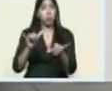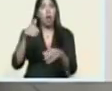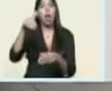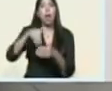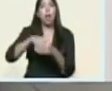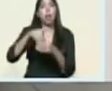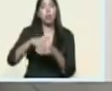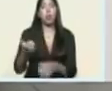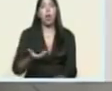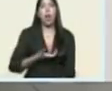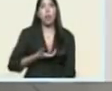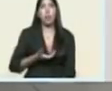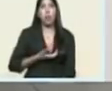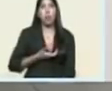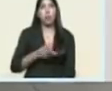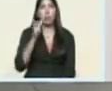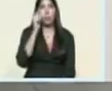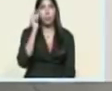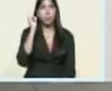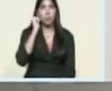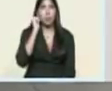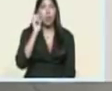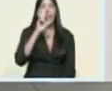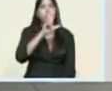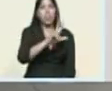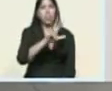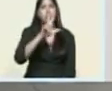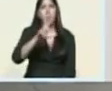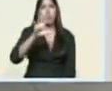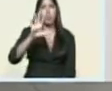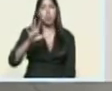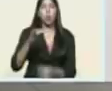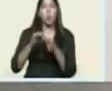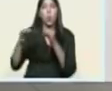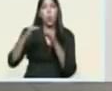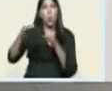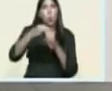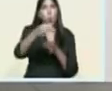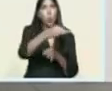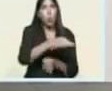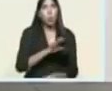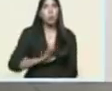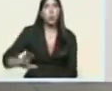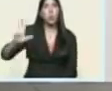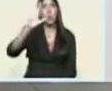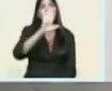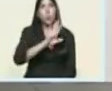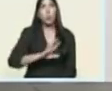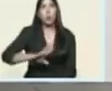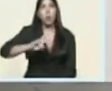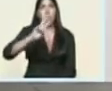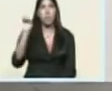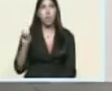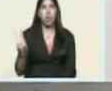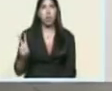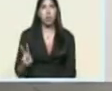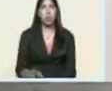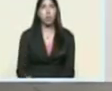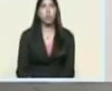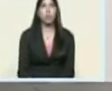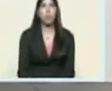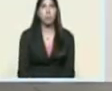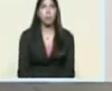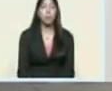para alcaldes y alcaldesas en los 335 municipios en que está organizada nuestra